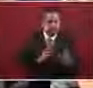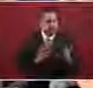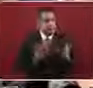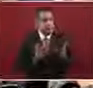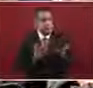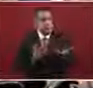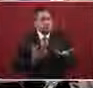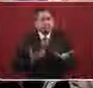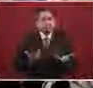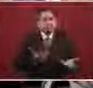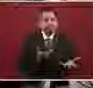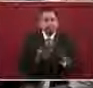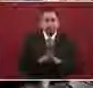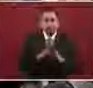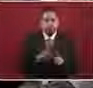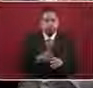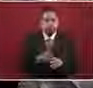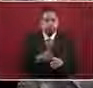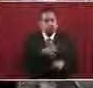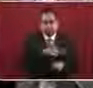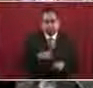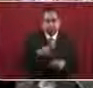y van a la cárcel